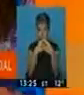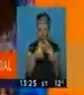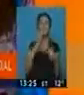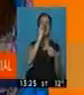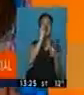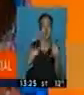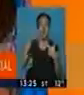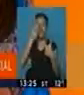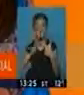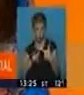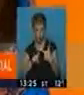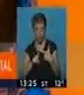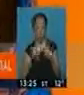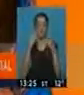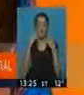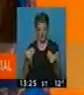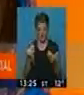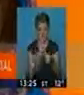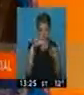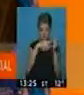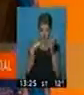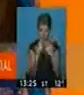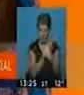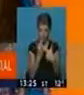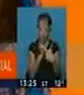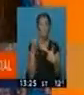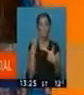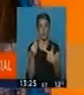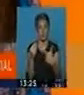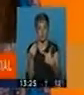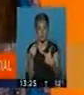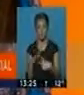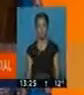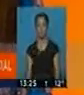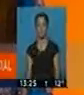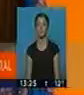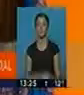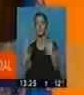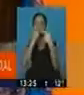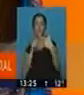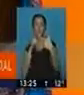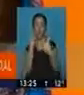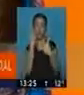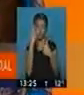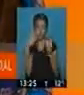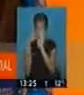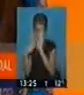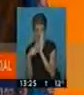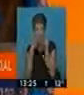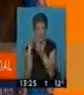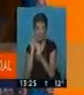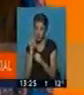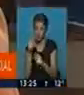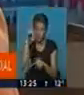Venezuela. Claro. Paraguay viene, o sea, Venezuela tiene tiene dos cuestiones para destacar. Una es su crisis política